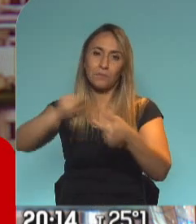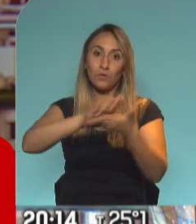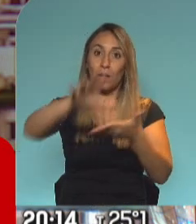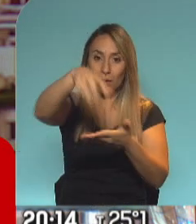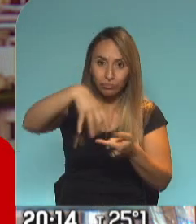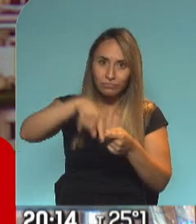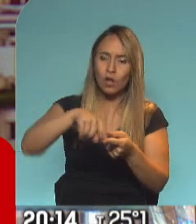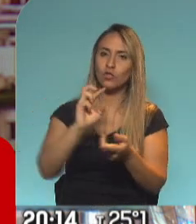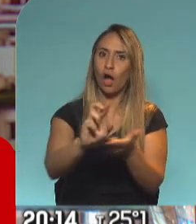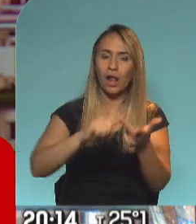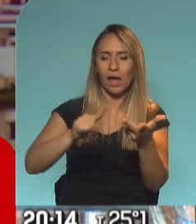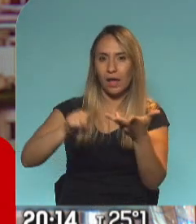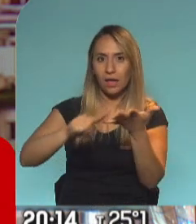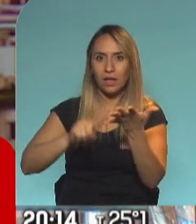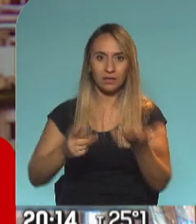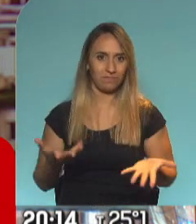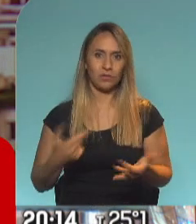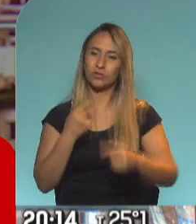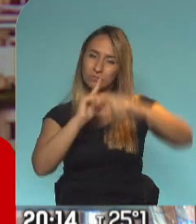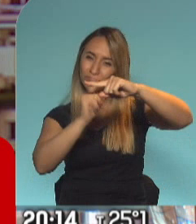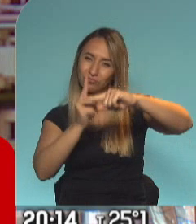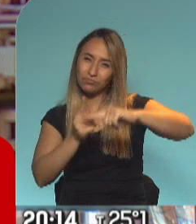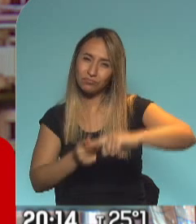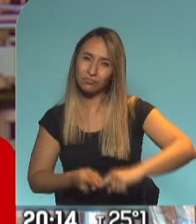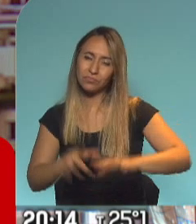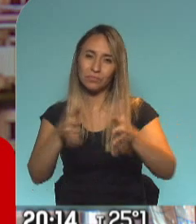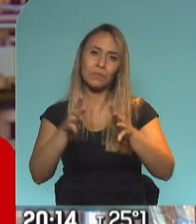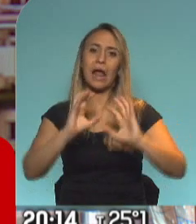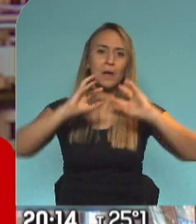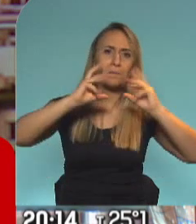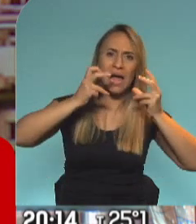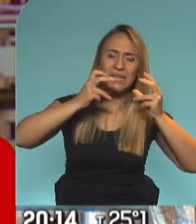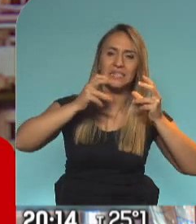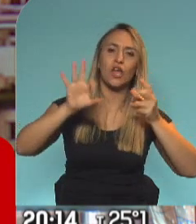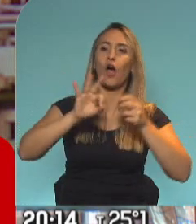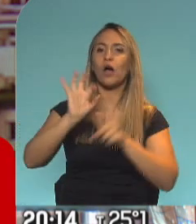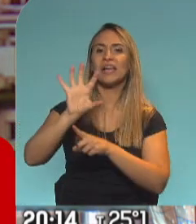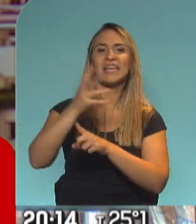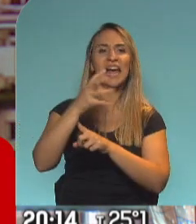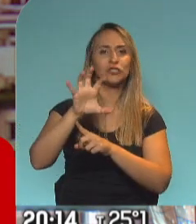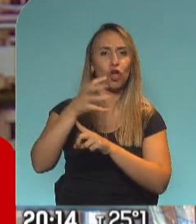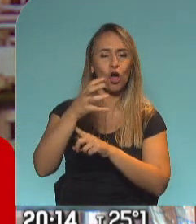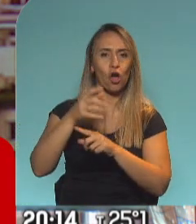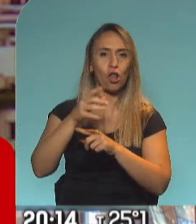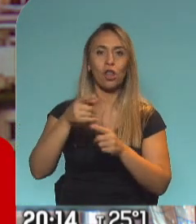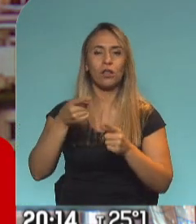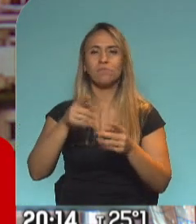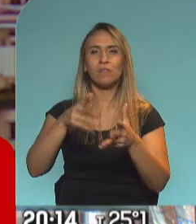dólares. Entonces nosotros tenemos el cálculo que yo hice, que para un maíz y un girasol tenemos